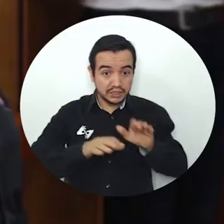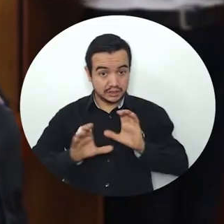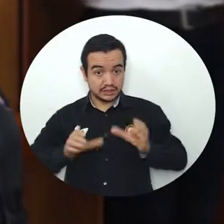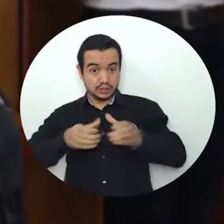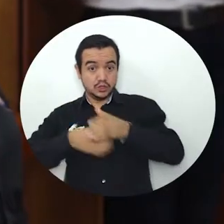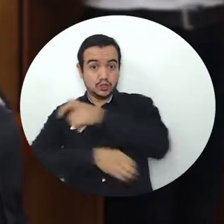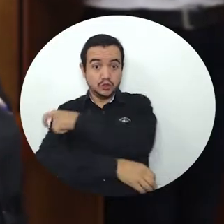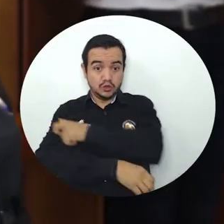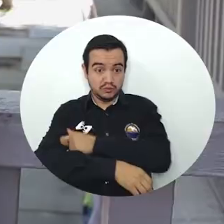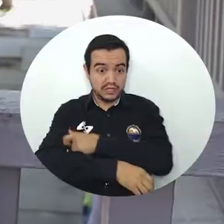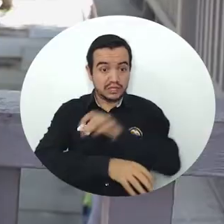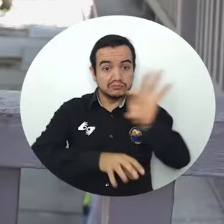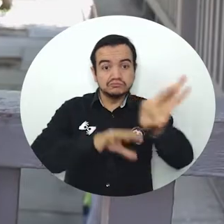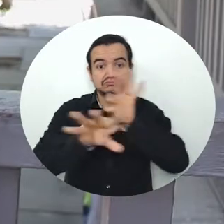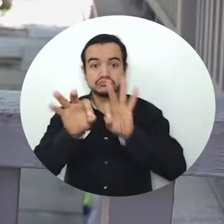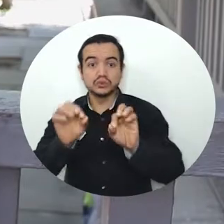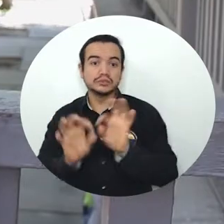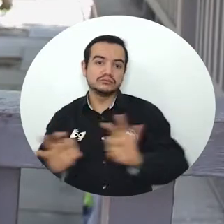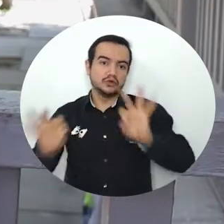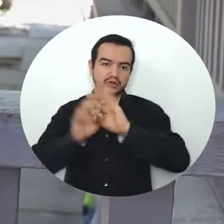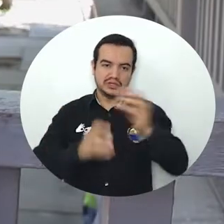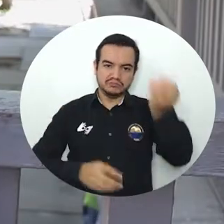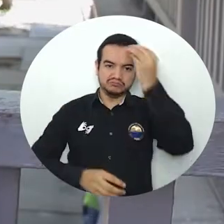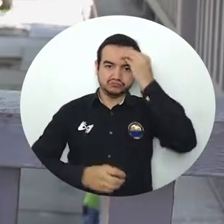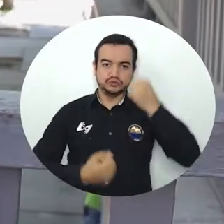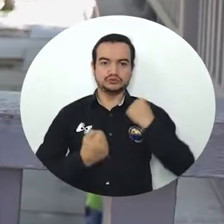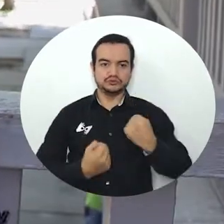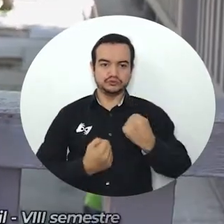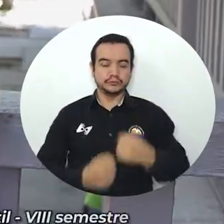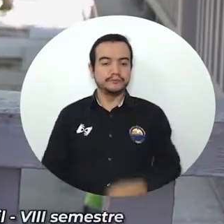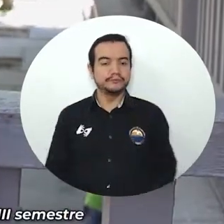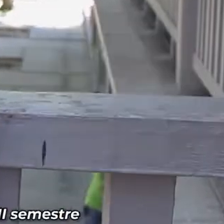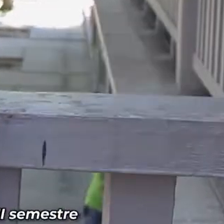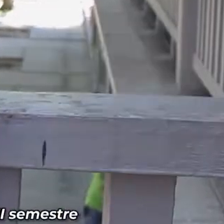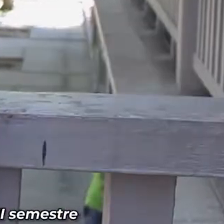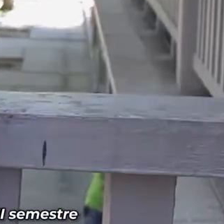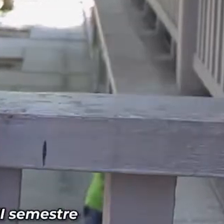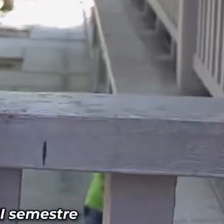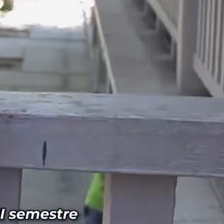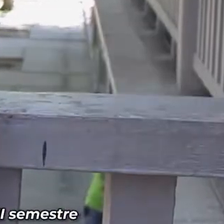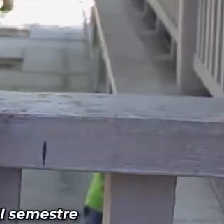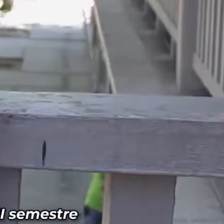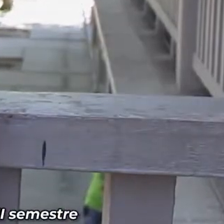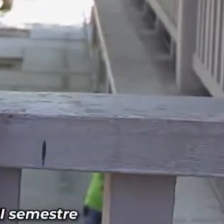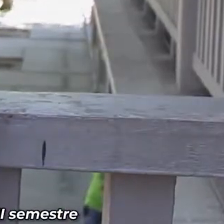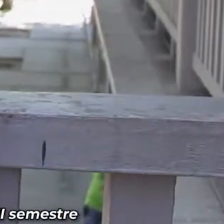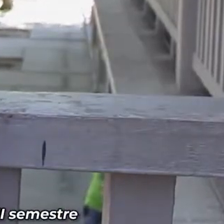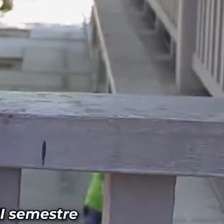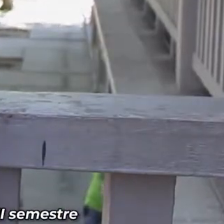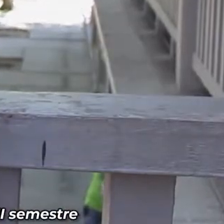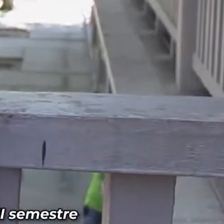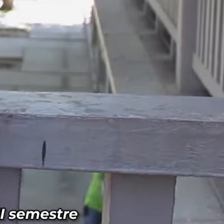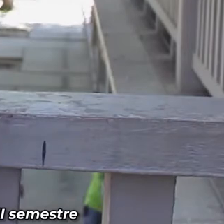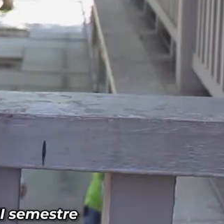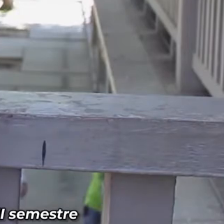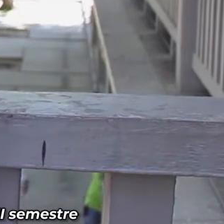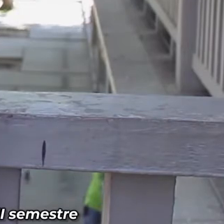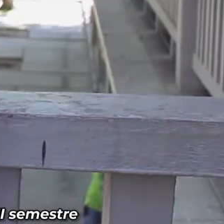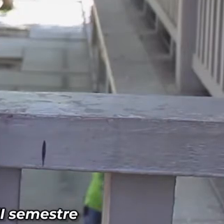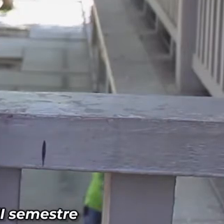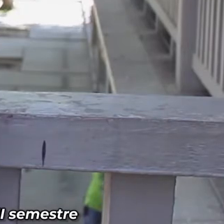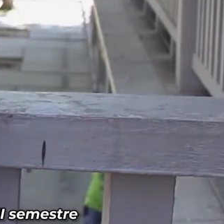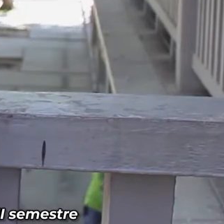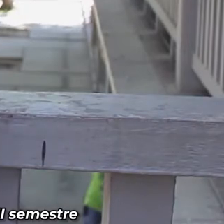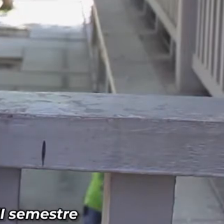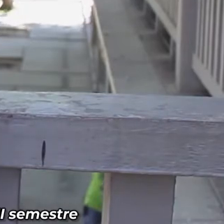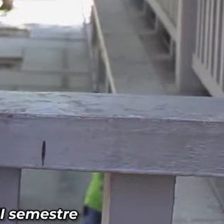representantes ante el comité. Qué bueno que yo pueda tener esa participación activa dentro de este comité,